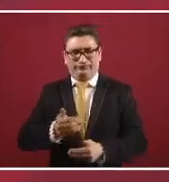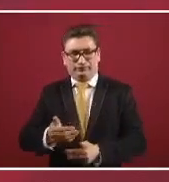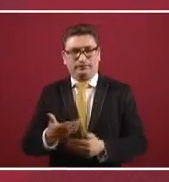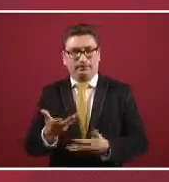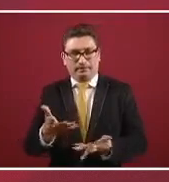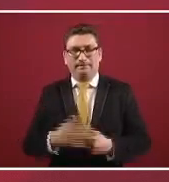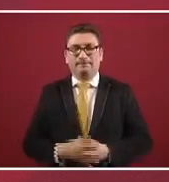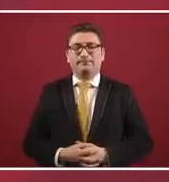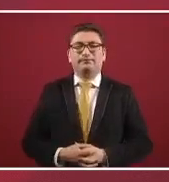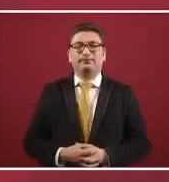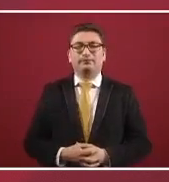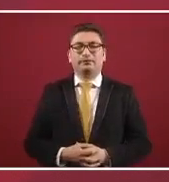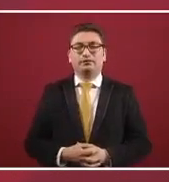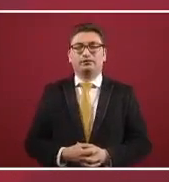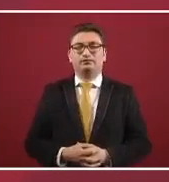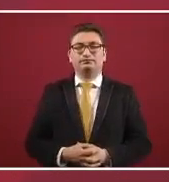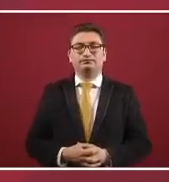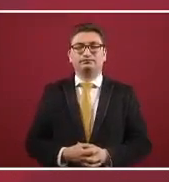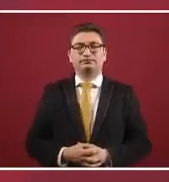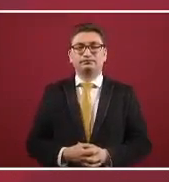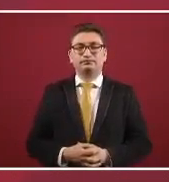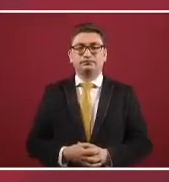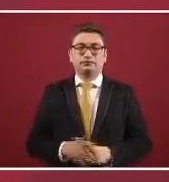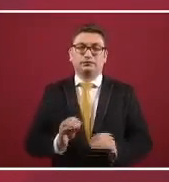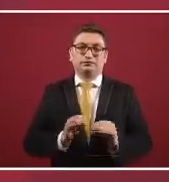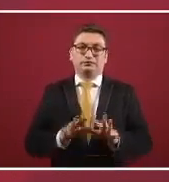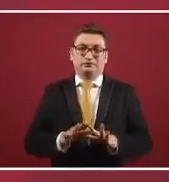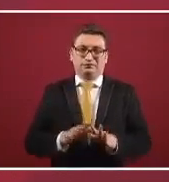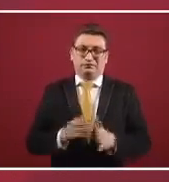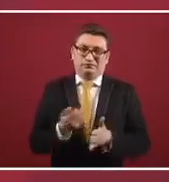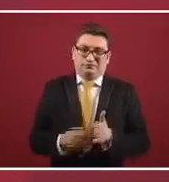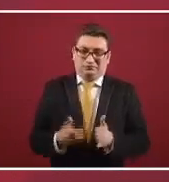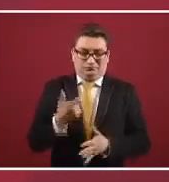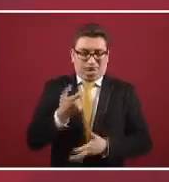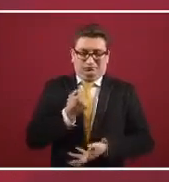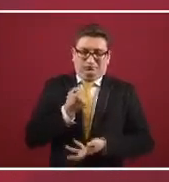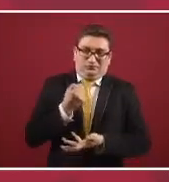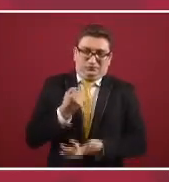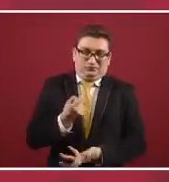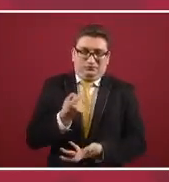Lo otro es tener el presupuesto para